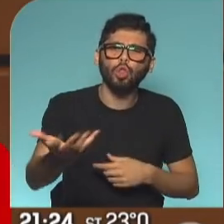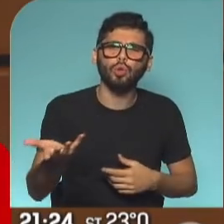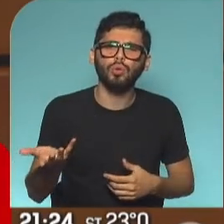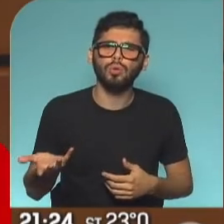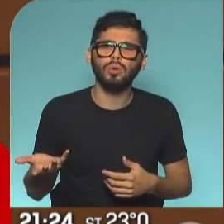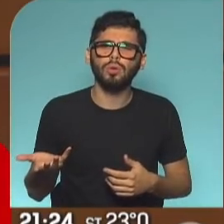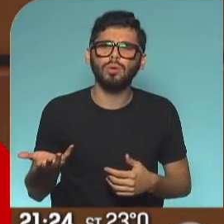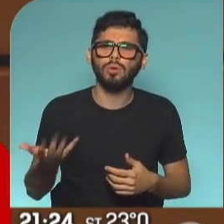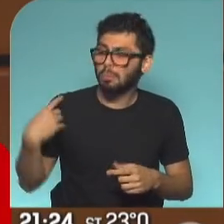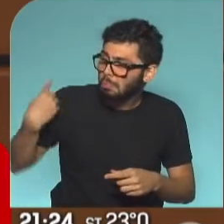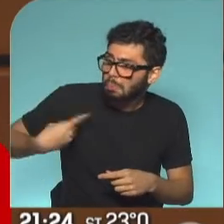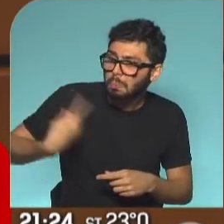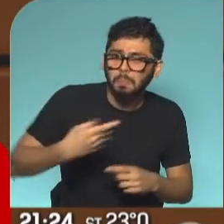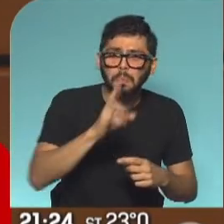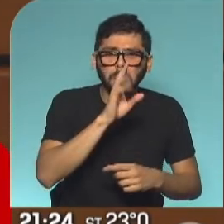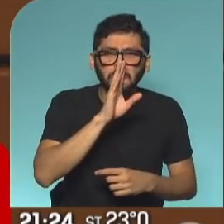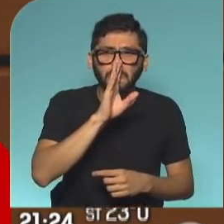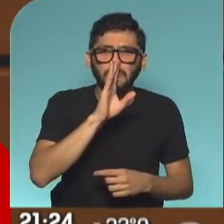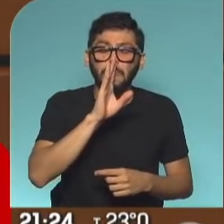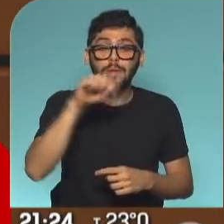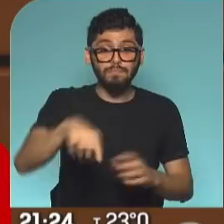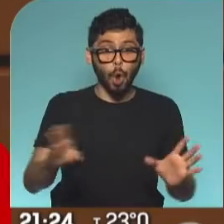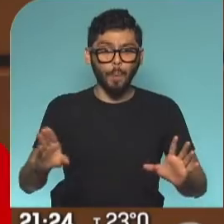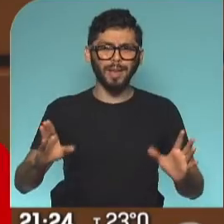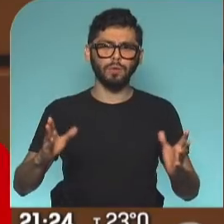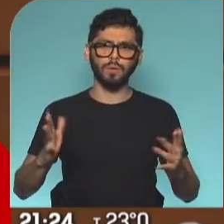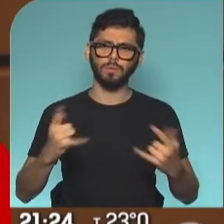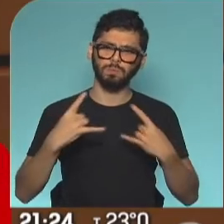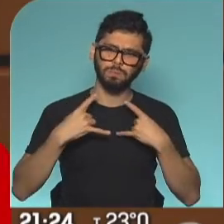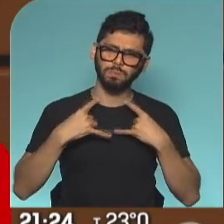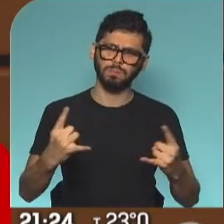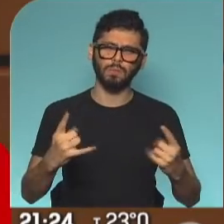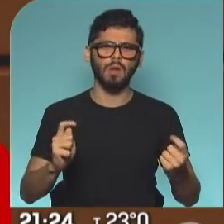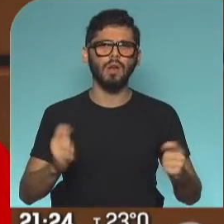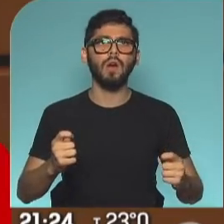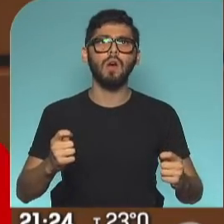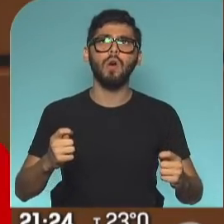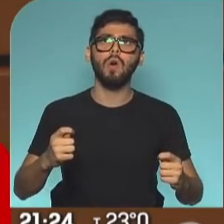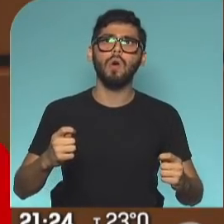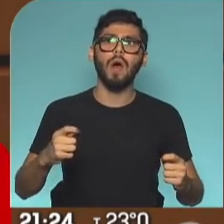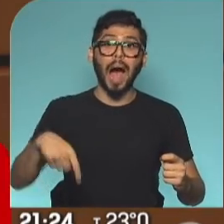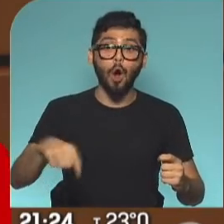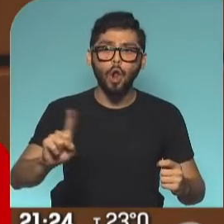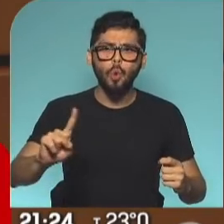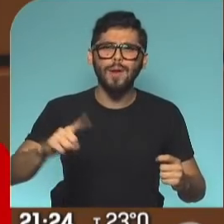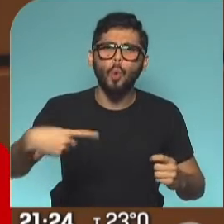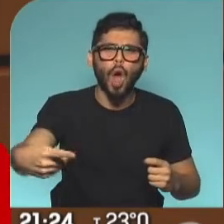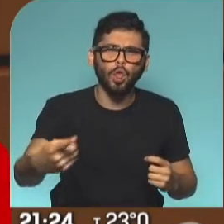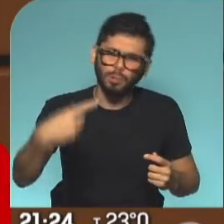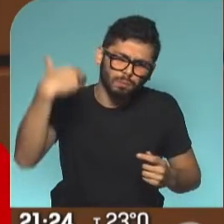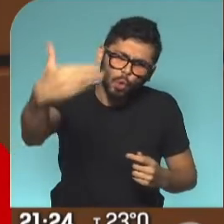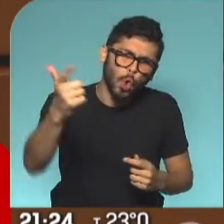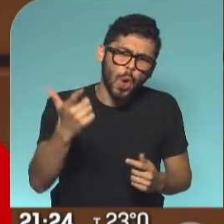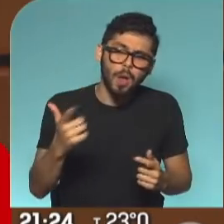Porque si no es este el momento de alzar la voz para cambiar, no va a haber otro momento, ¿eh? No va a haber un momento